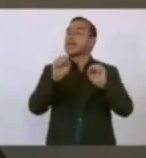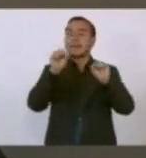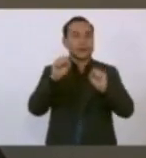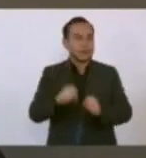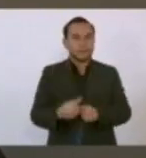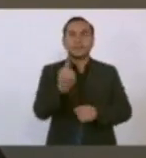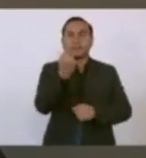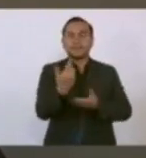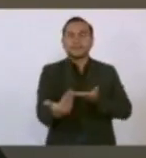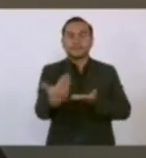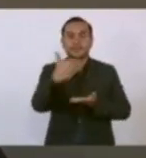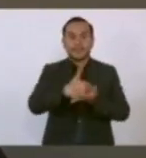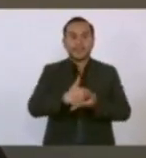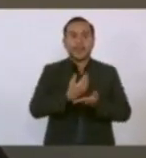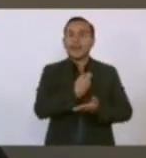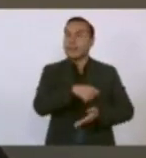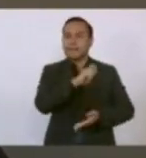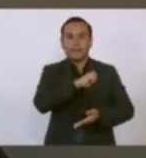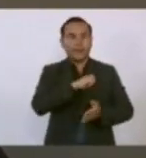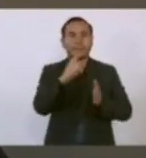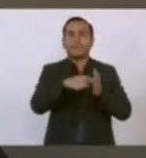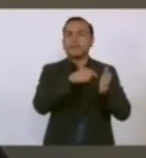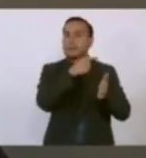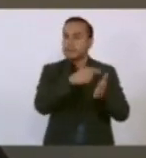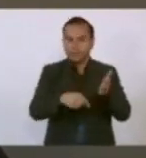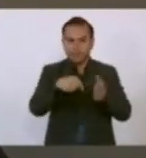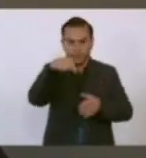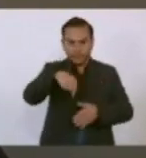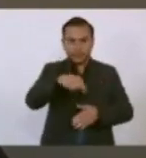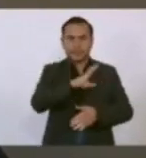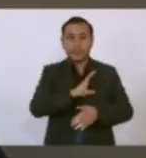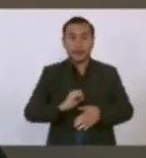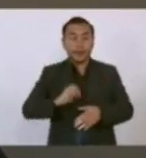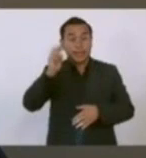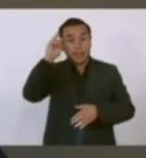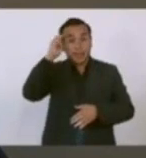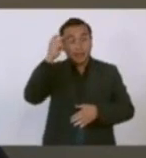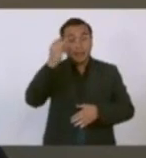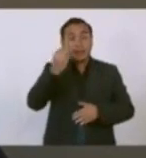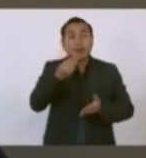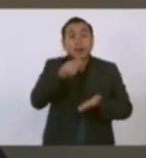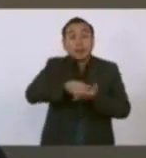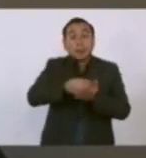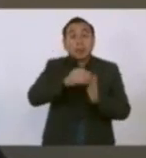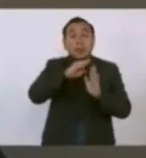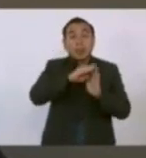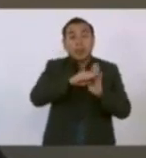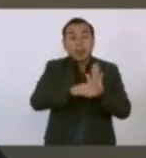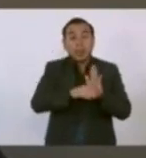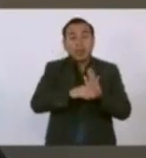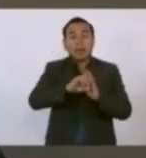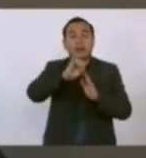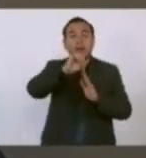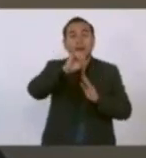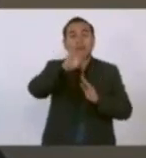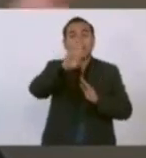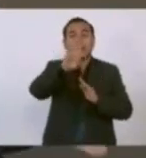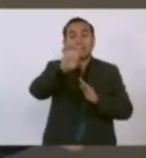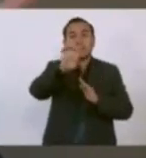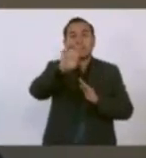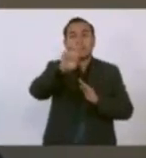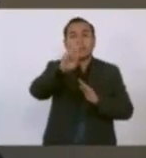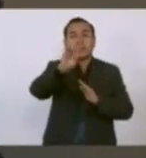que provenían de España, y pues eso nos traería costos más grandes, porque Iberia, por ejemplo, que tenía un vuelo diario a El Salvador, se pasó